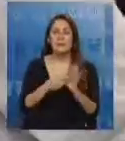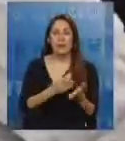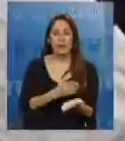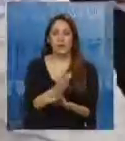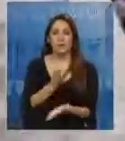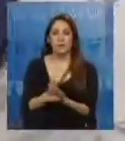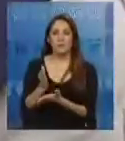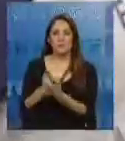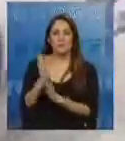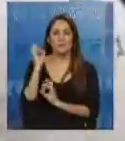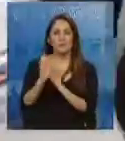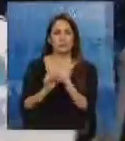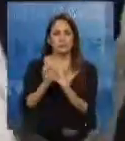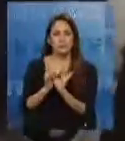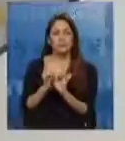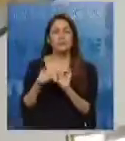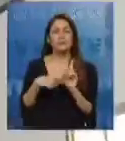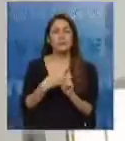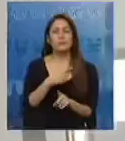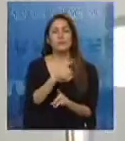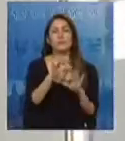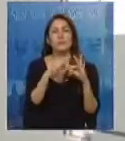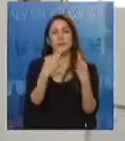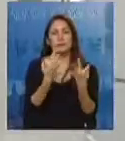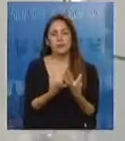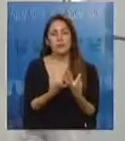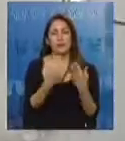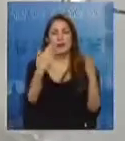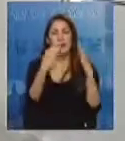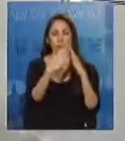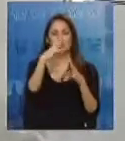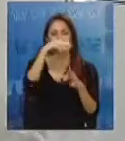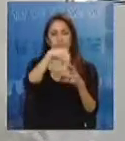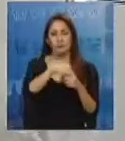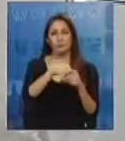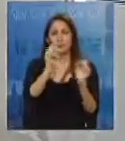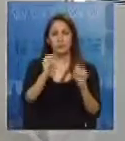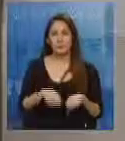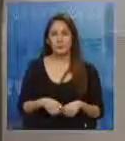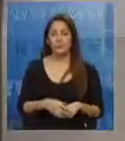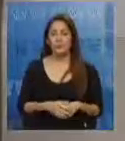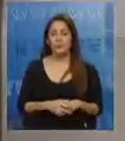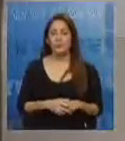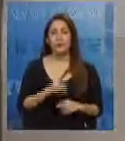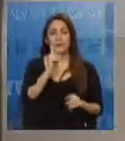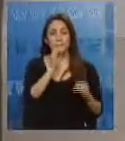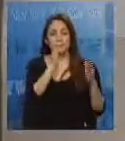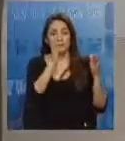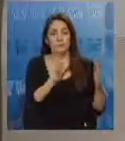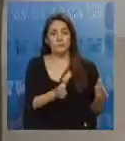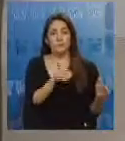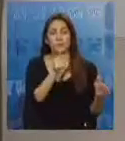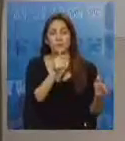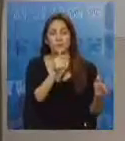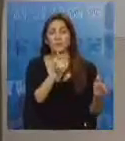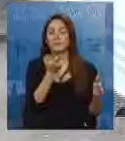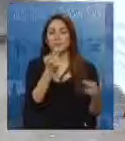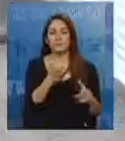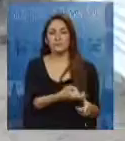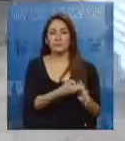con discapacidad y a sus familias víctimas del terremoto del 16 de abril. En la primera etapa se construirán de forma